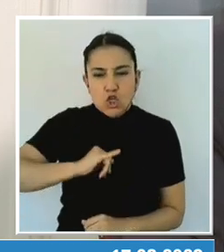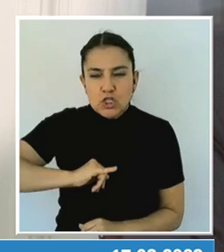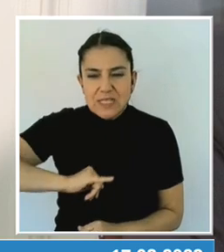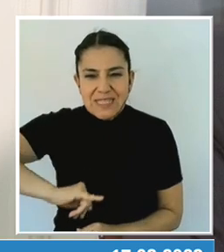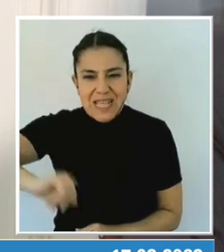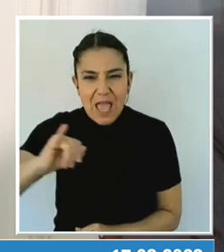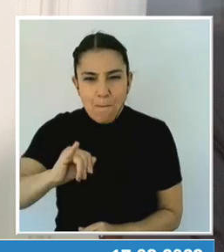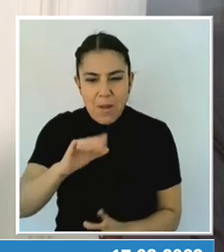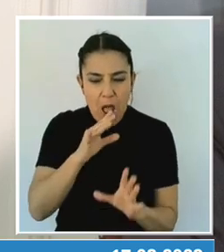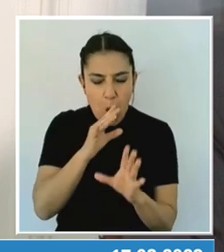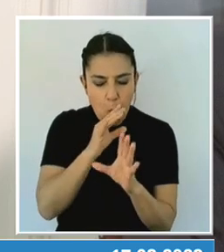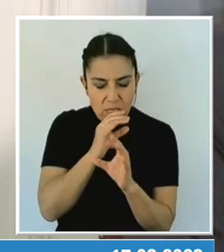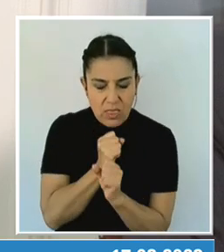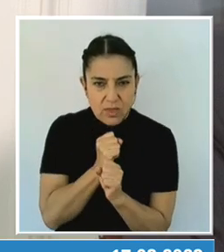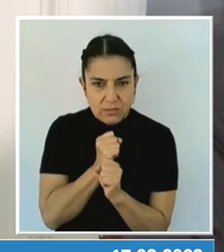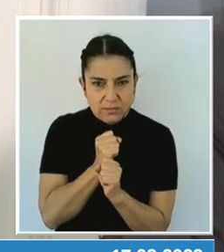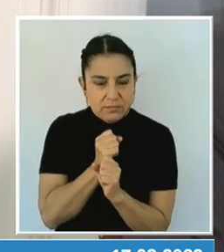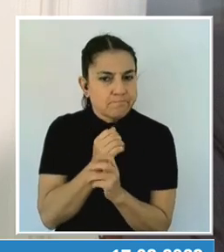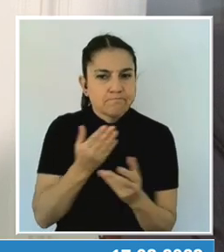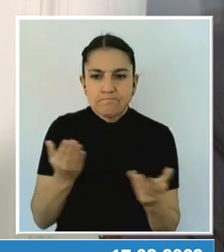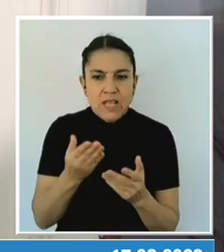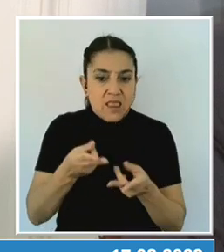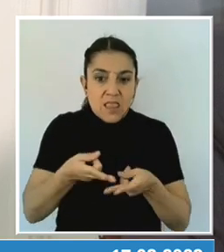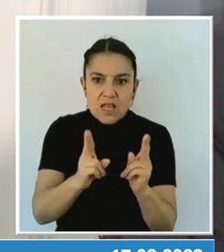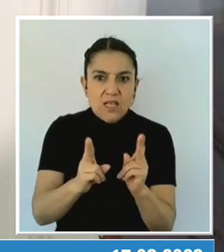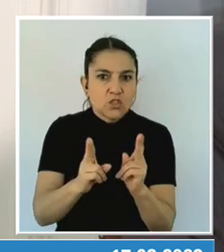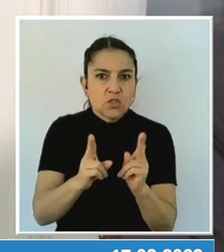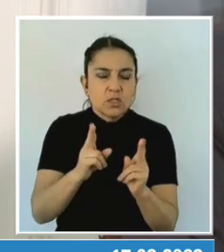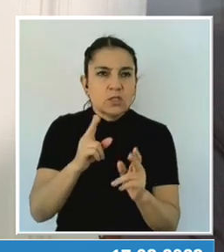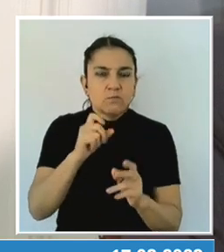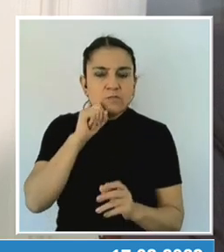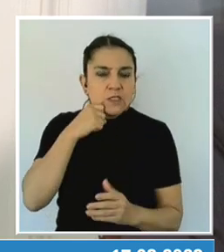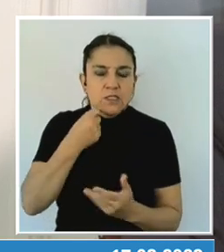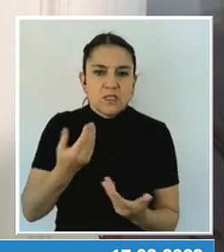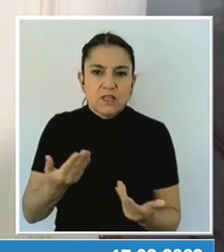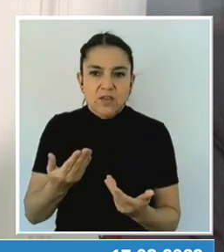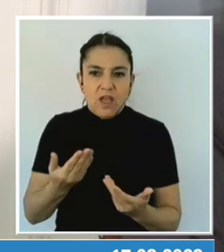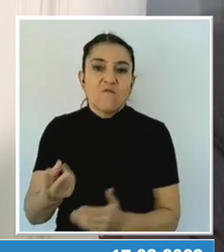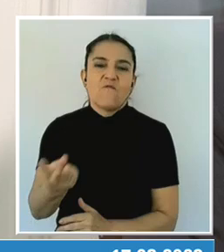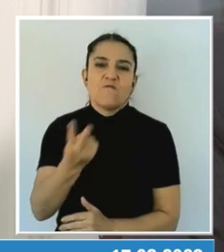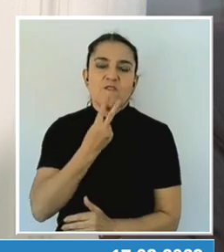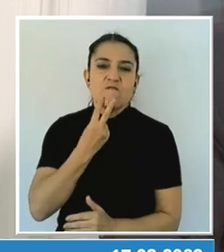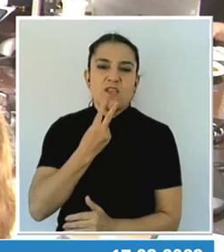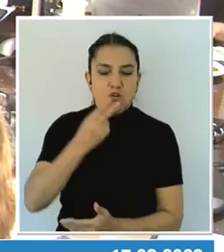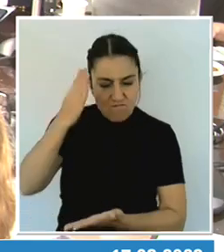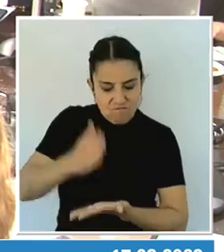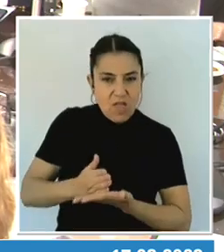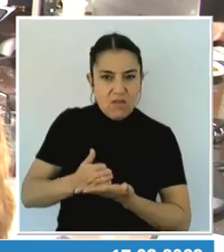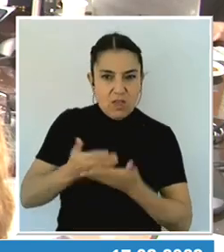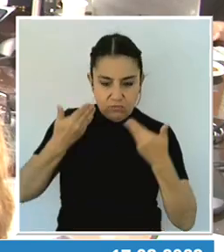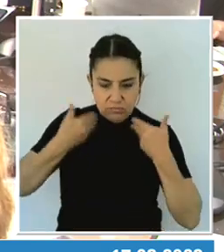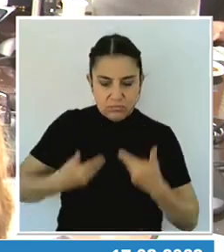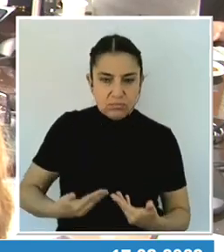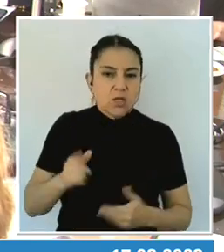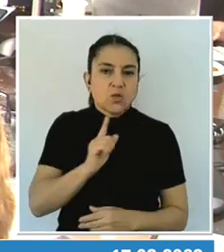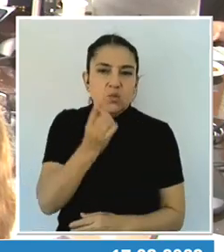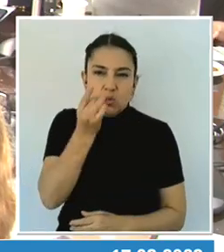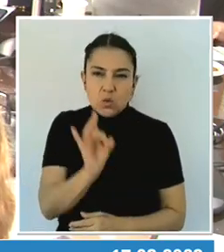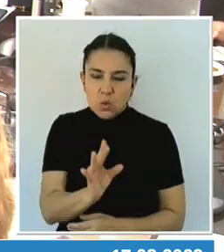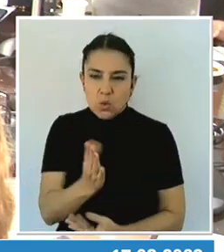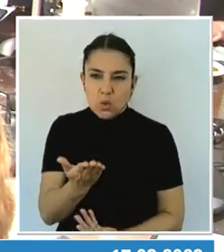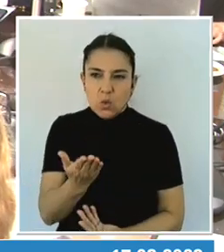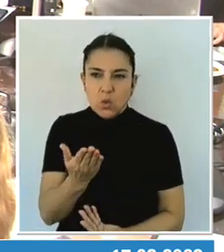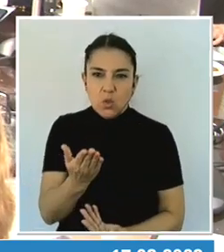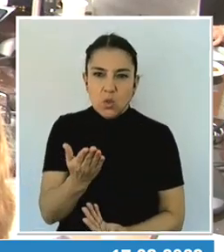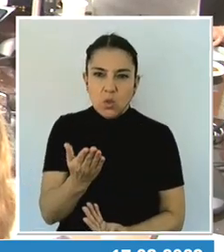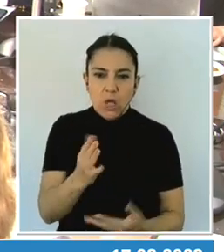aguantarlo. El derecho hay que vivirlo, y no solamente articularlo